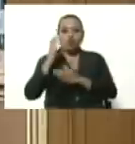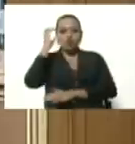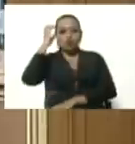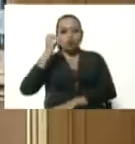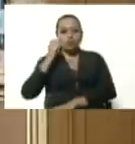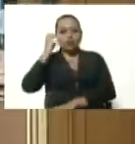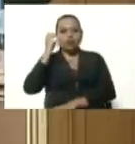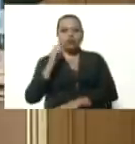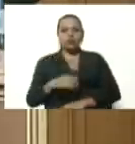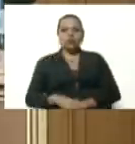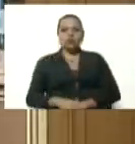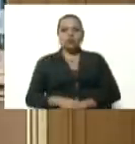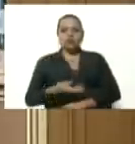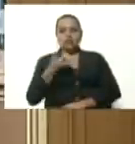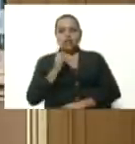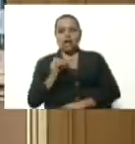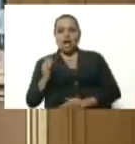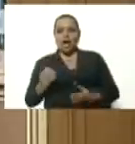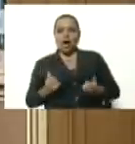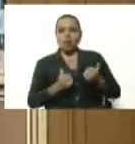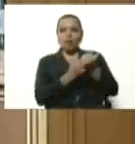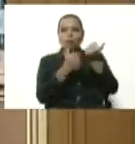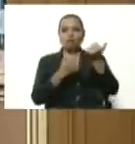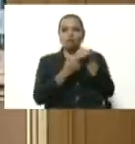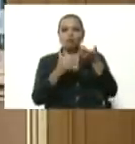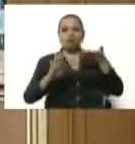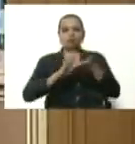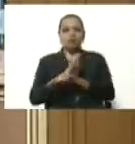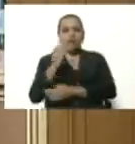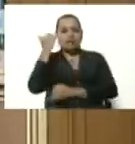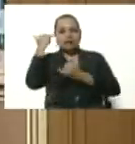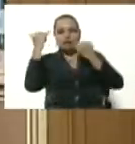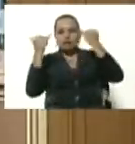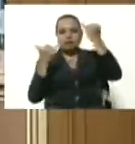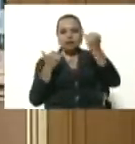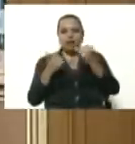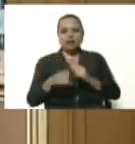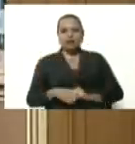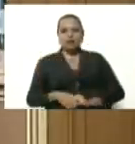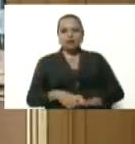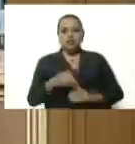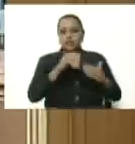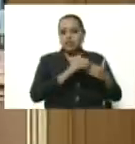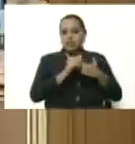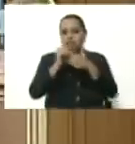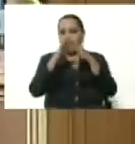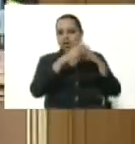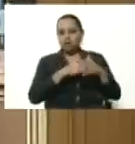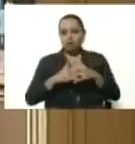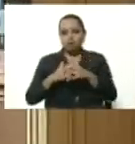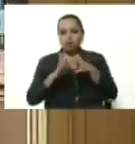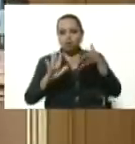en ponerse al lado de los planes conspirativos que se lideran de los Estados Unidos,